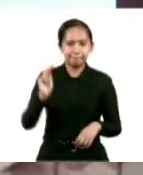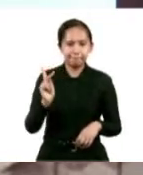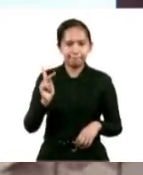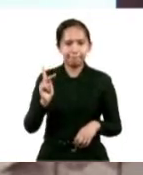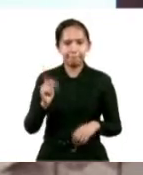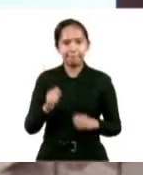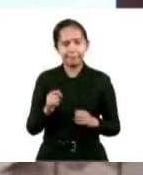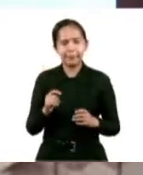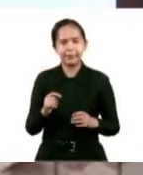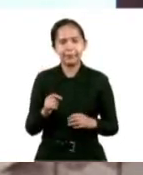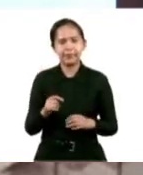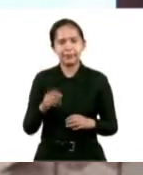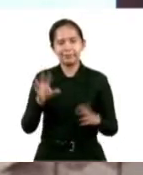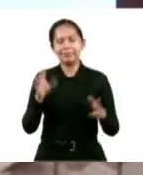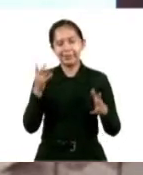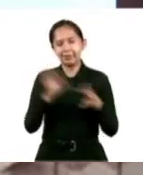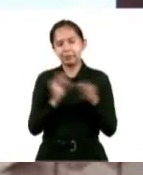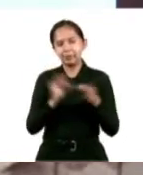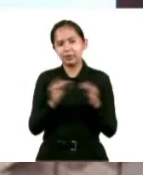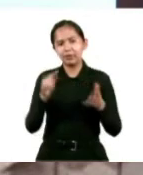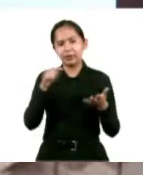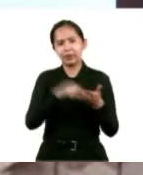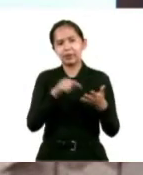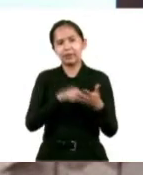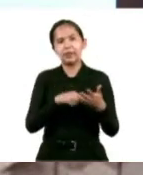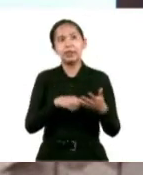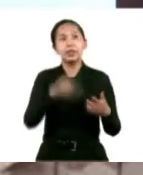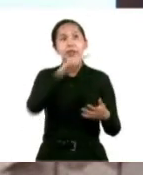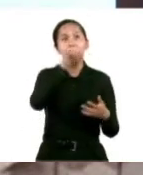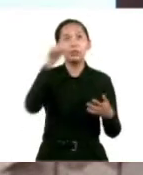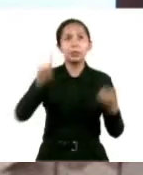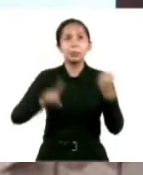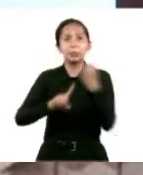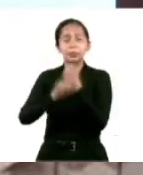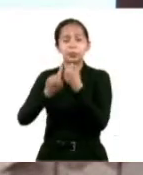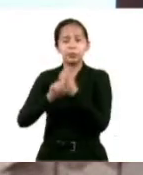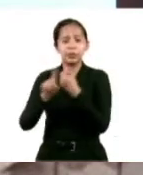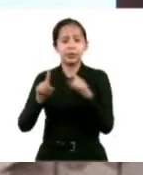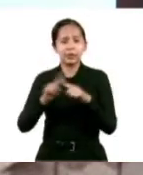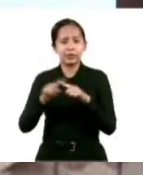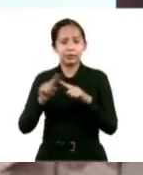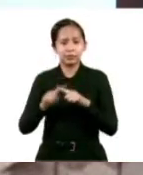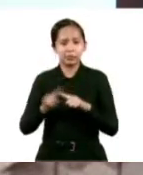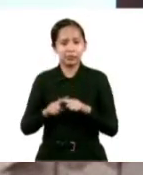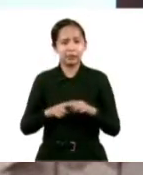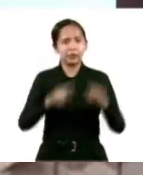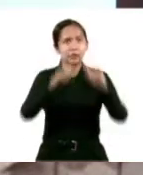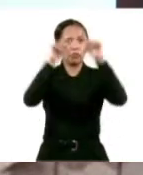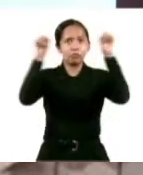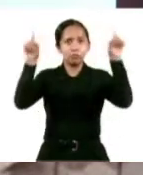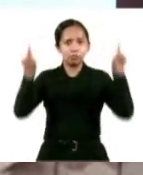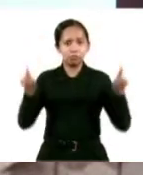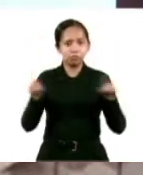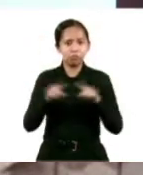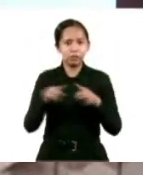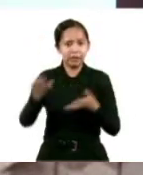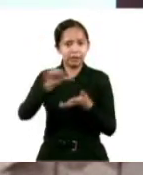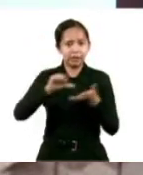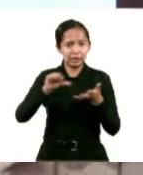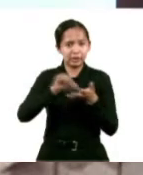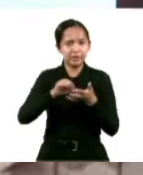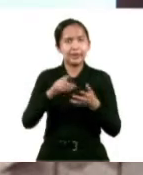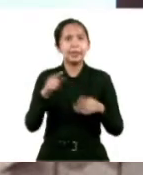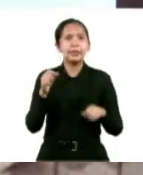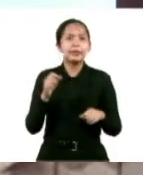leo textualmente, la presencia de las deformaciones en el refuerzo longitudinal y deformaciones en el marco transversal del centro